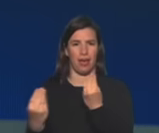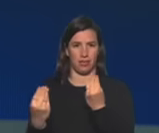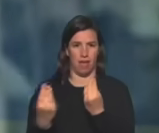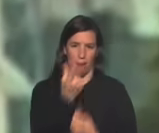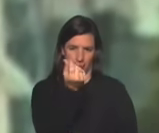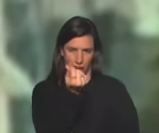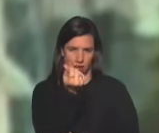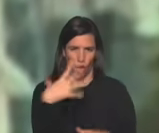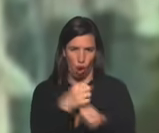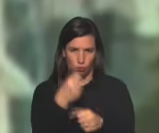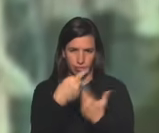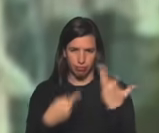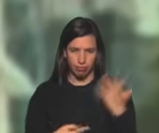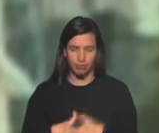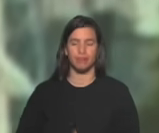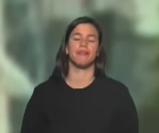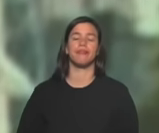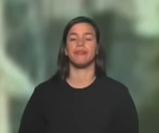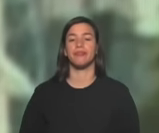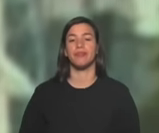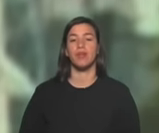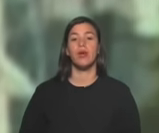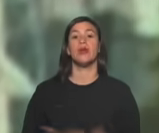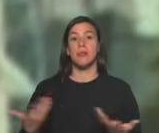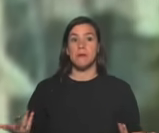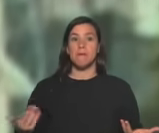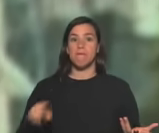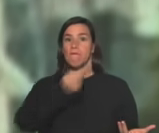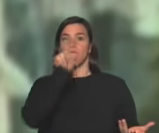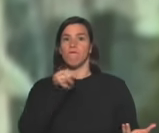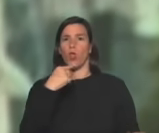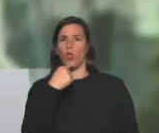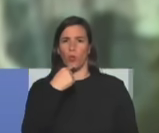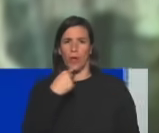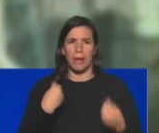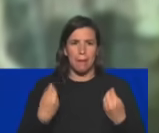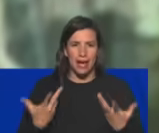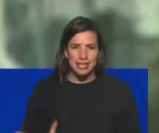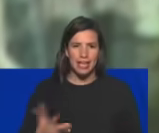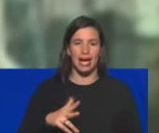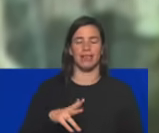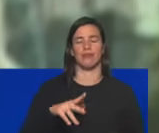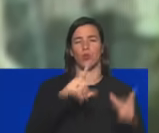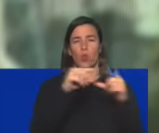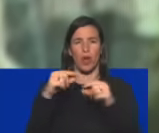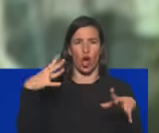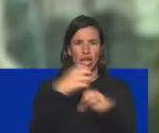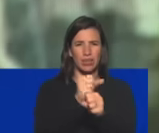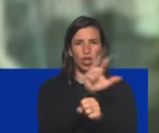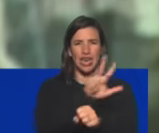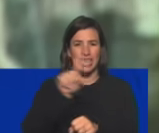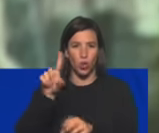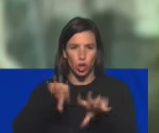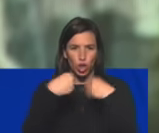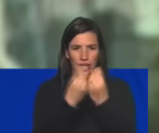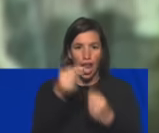tarifas. Bueno, Flor, era la gran pregunta, ¿qué pasaría con la tarifa de estas 31 líneas de colectivos que hoy el